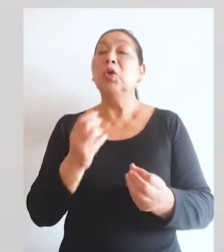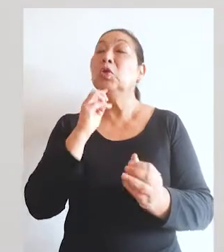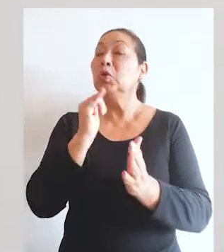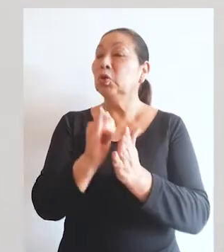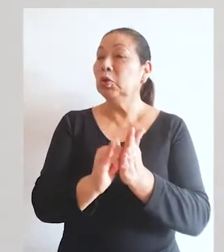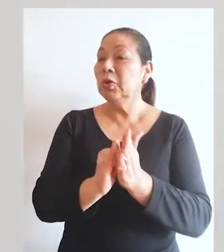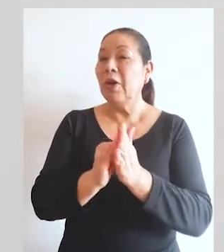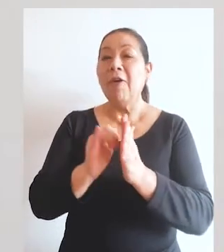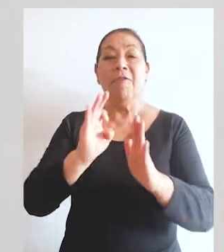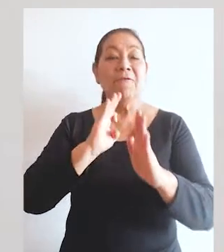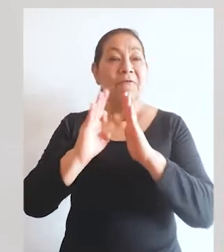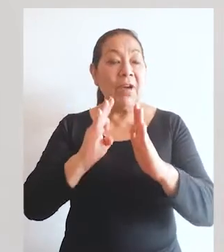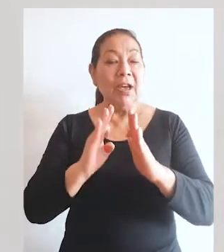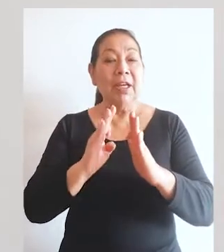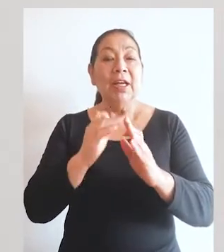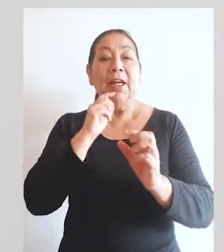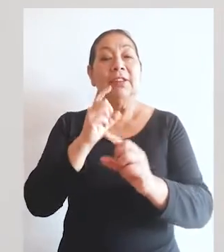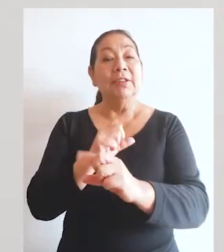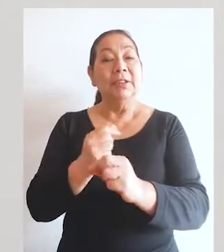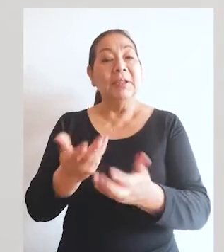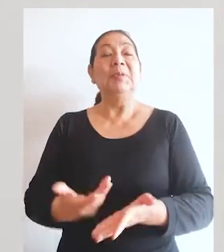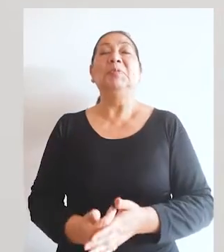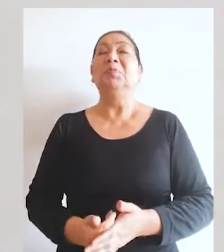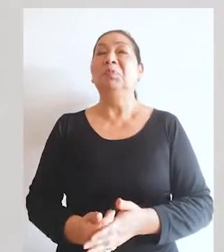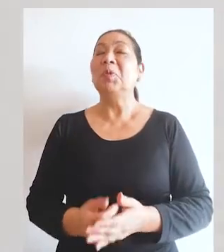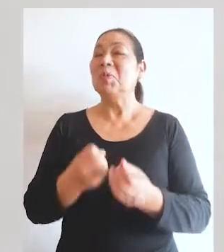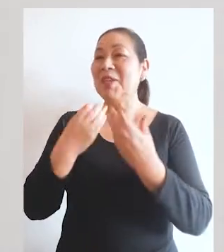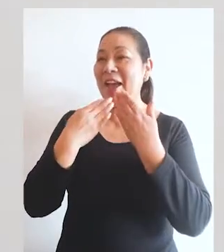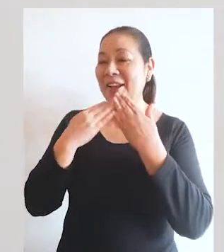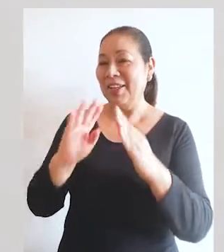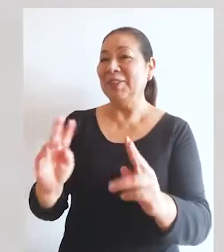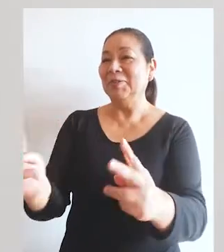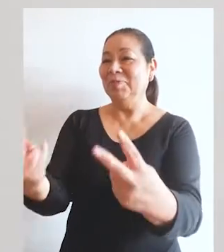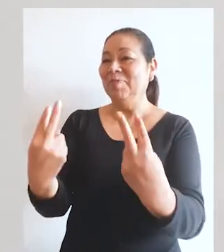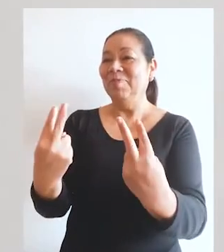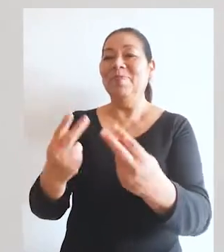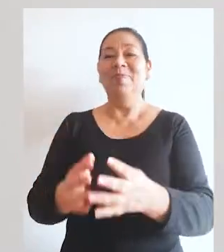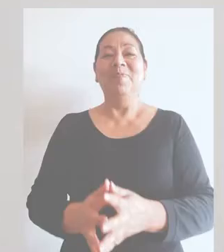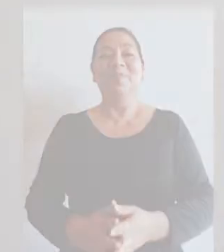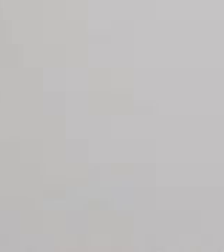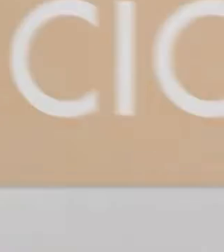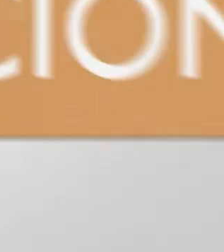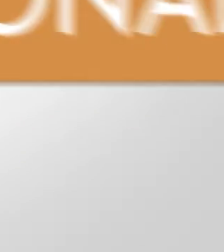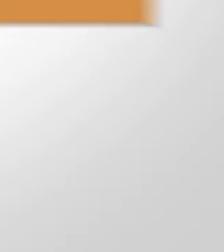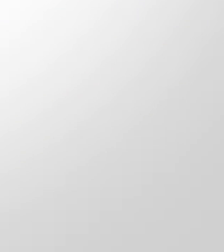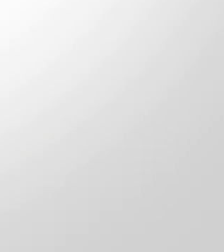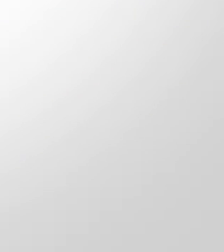en YouTube, Facebook, Instagram y Twitter. Muchas gracias por vernos.